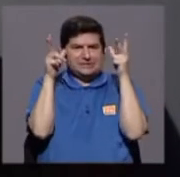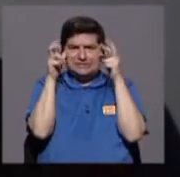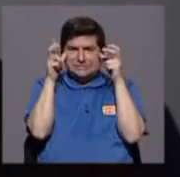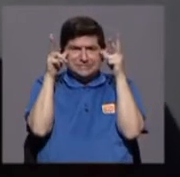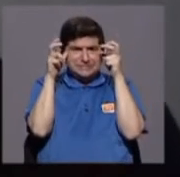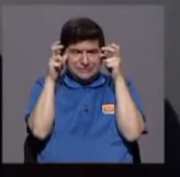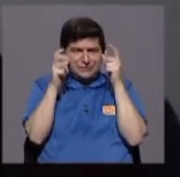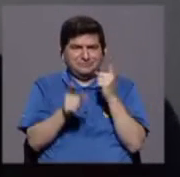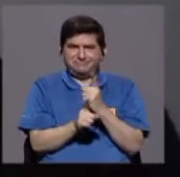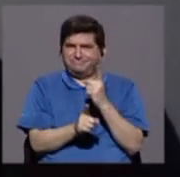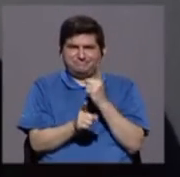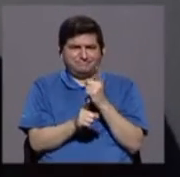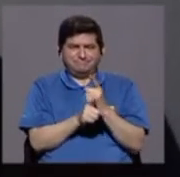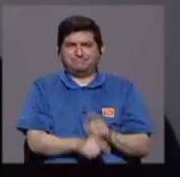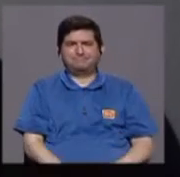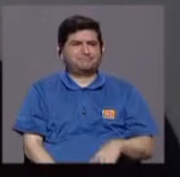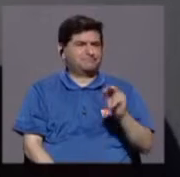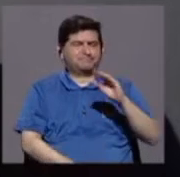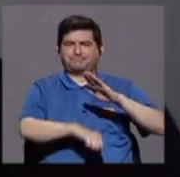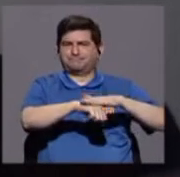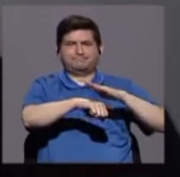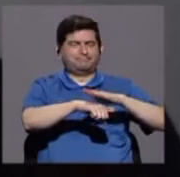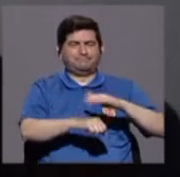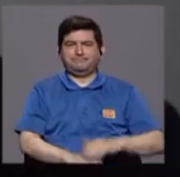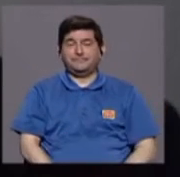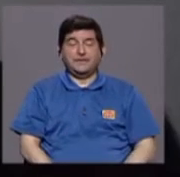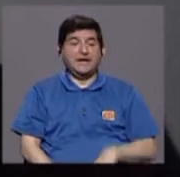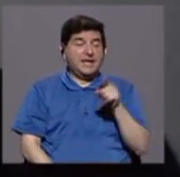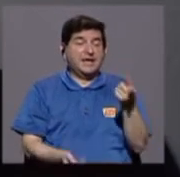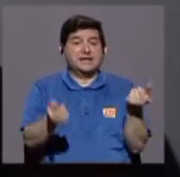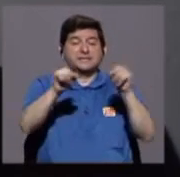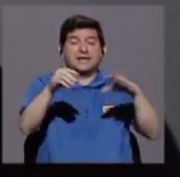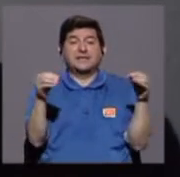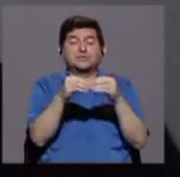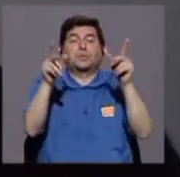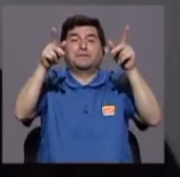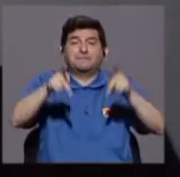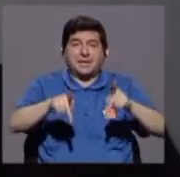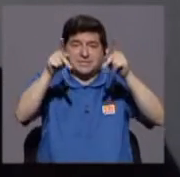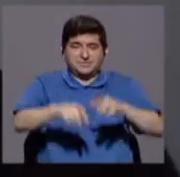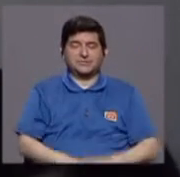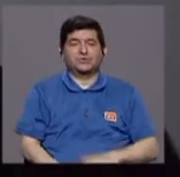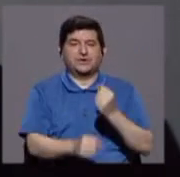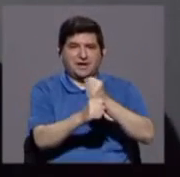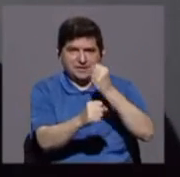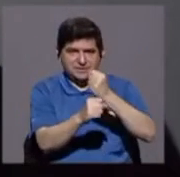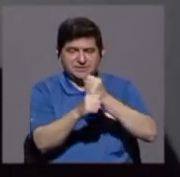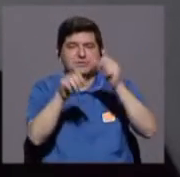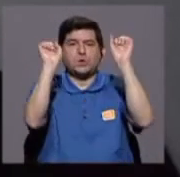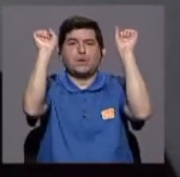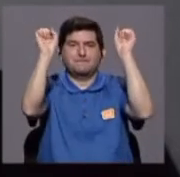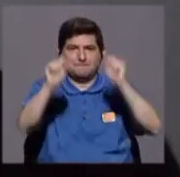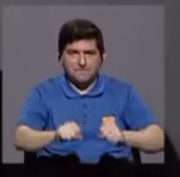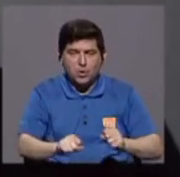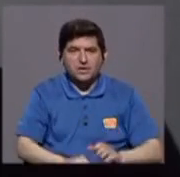de que efectivamente no alcanza, y es cuando entonces se tienen que incorporar más personas a la fuerza laboral para poder